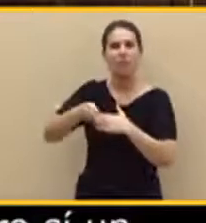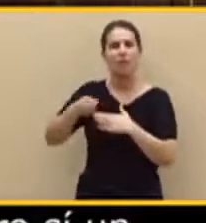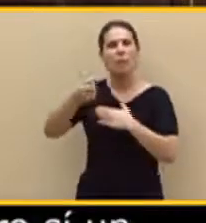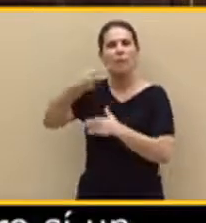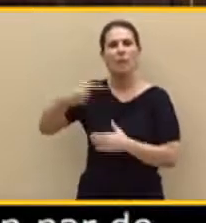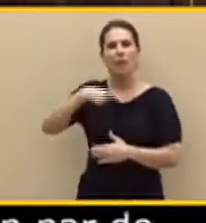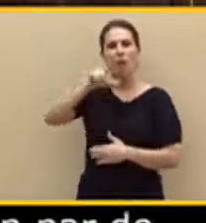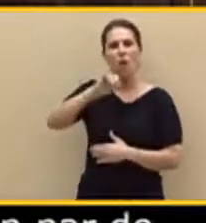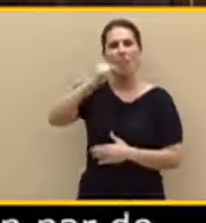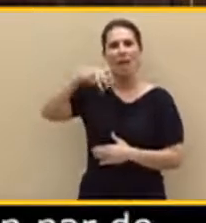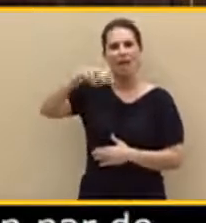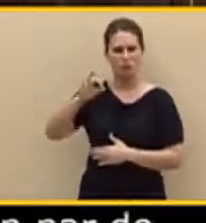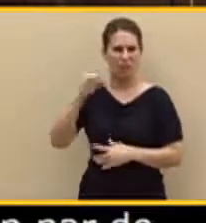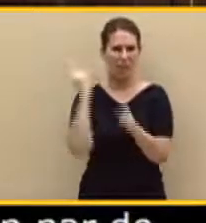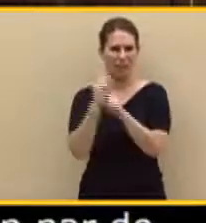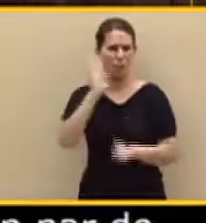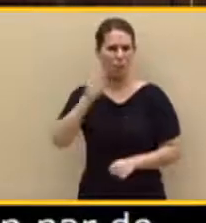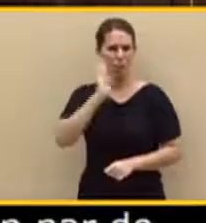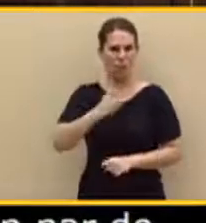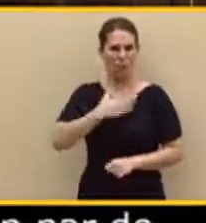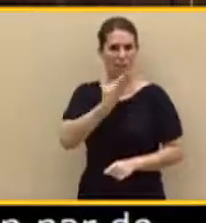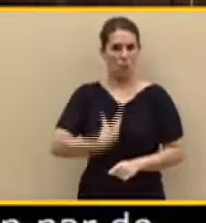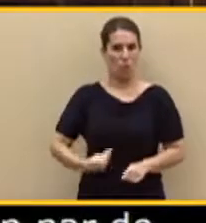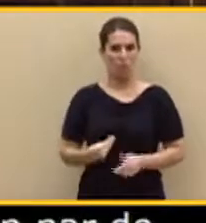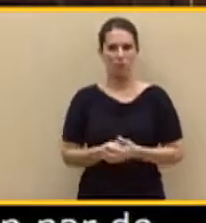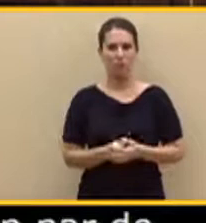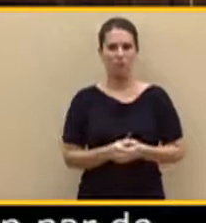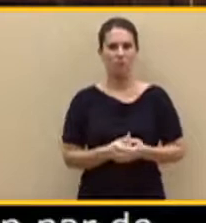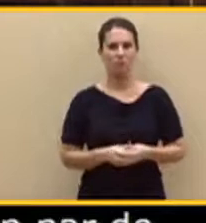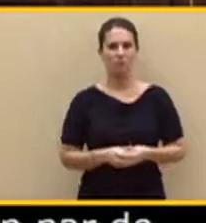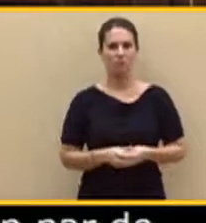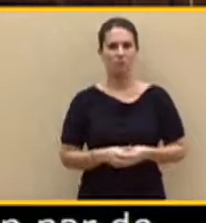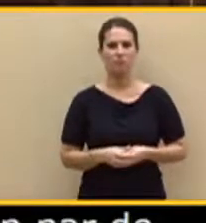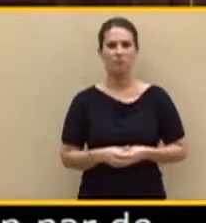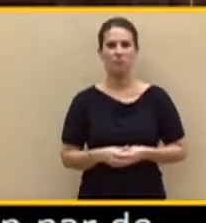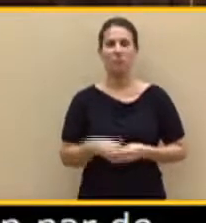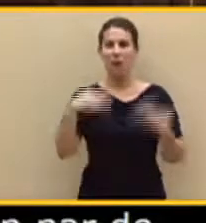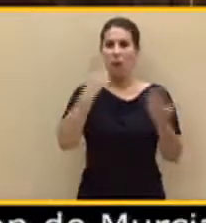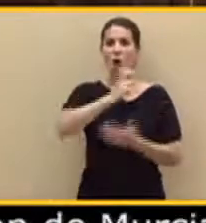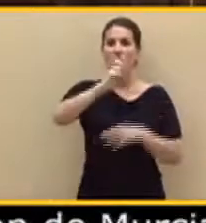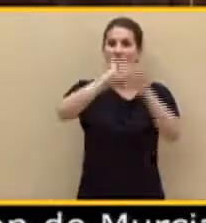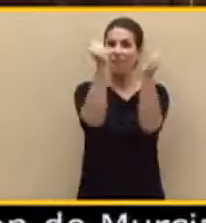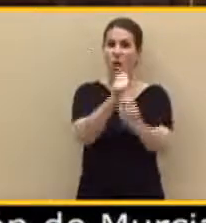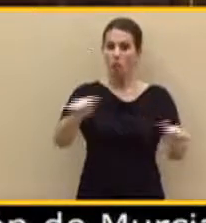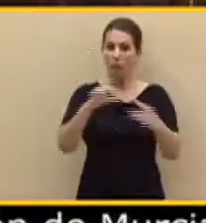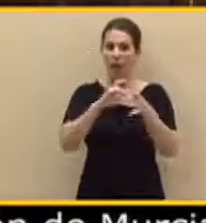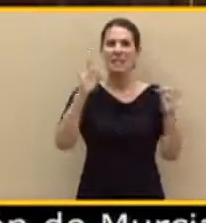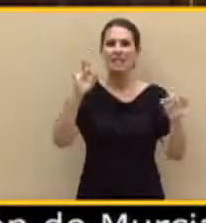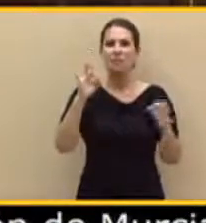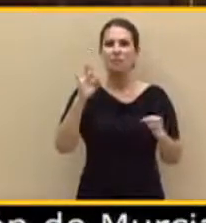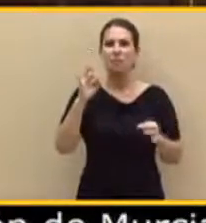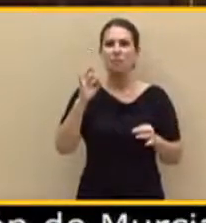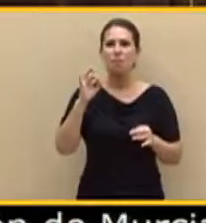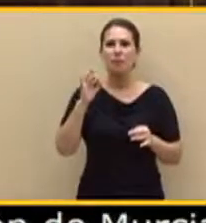fiscal anticorrupción de Murcia. Y decía, otra forma de intimidación es organizando campañas de